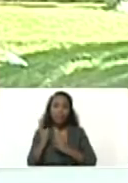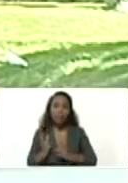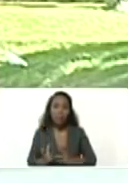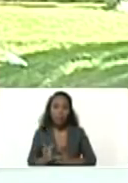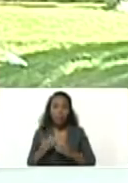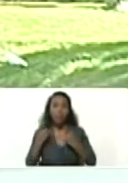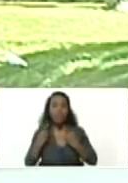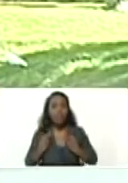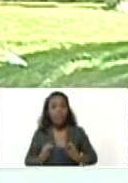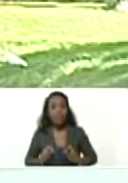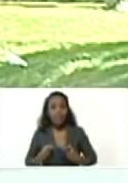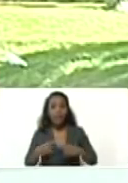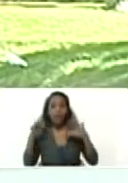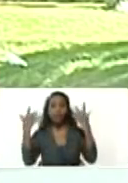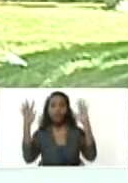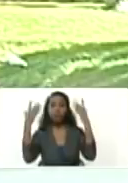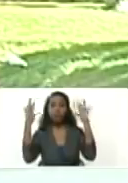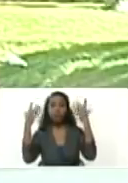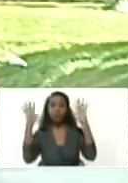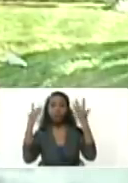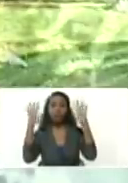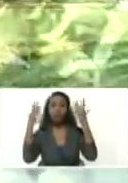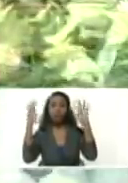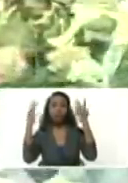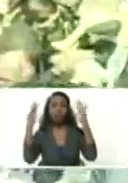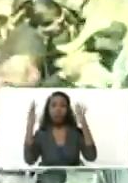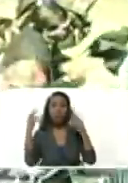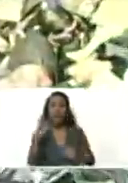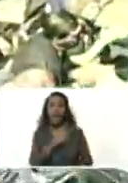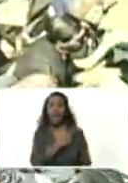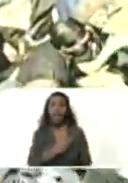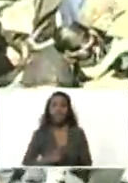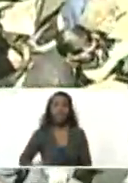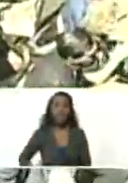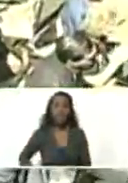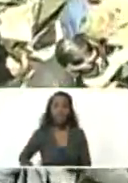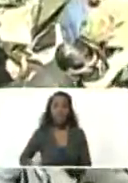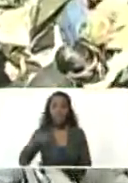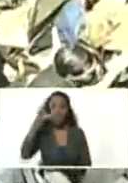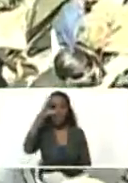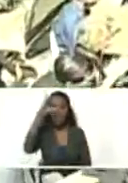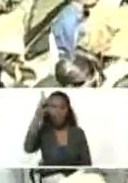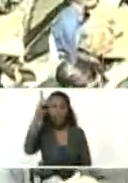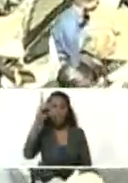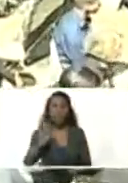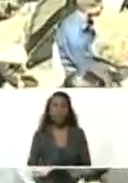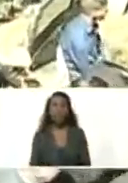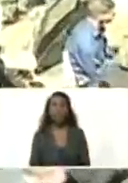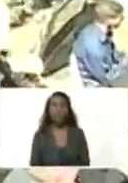vamos a mandarle aplausos y bendiciones desde aquí a la vicepresidenta ejecutiva Delcy Rodríguez.